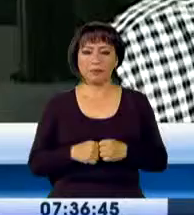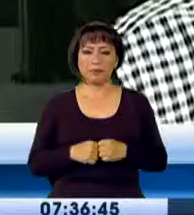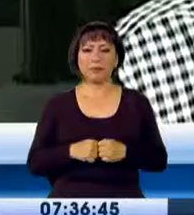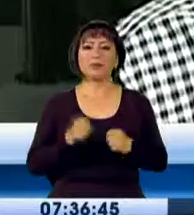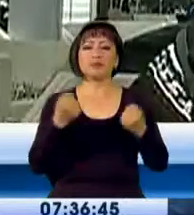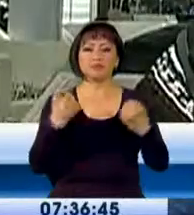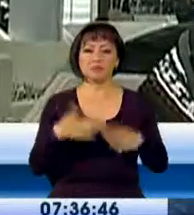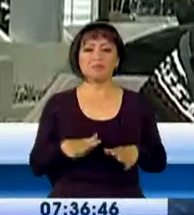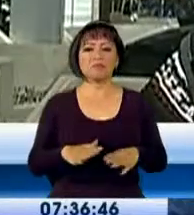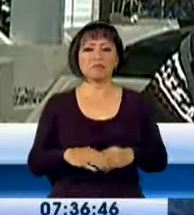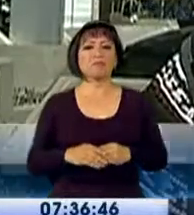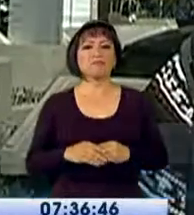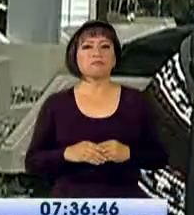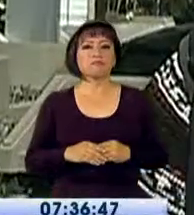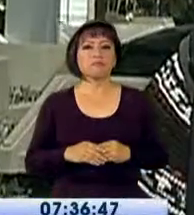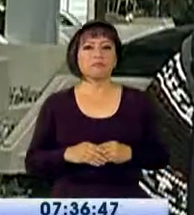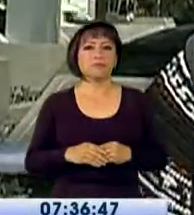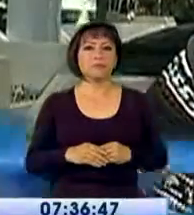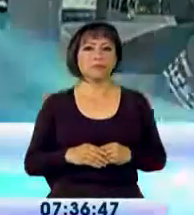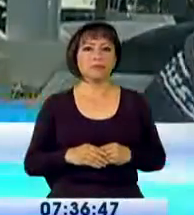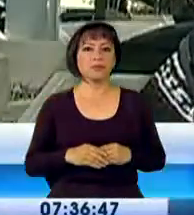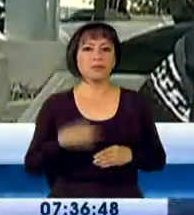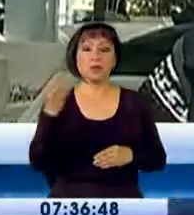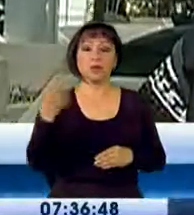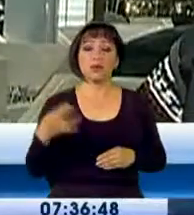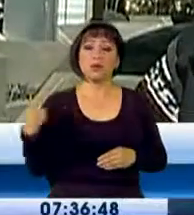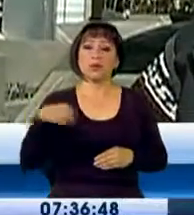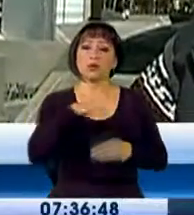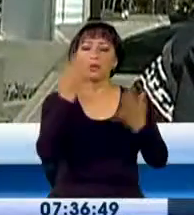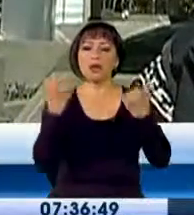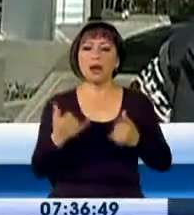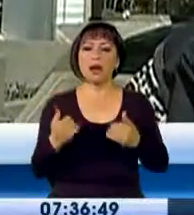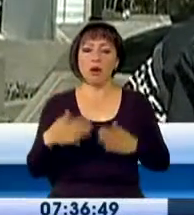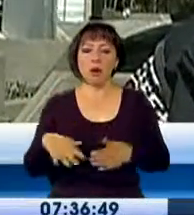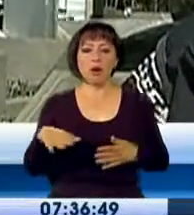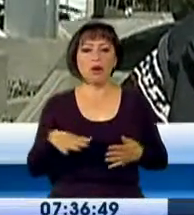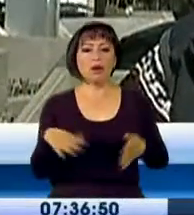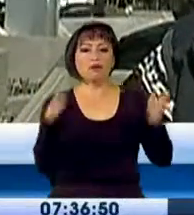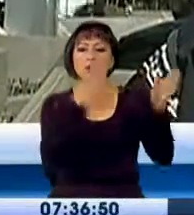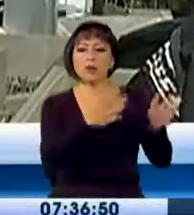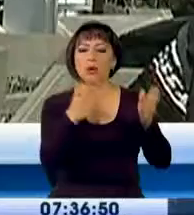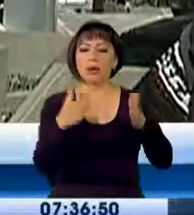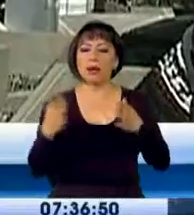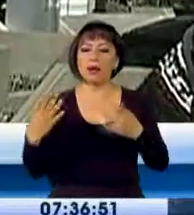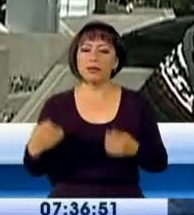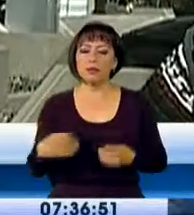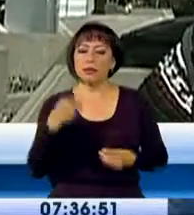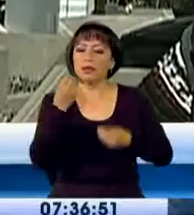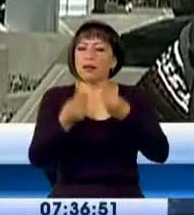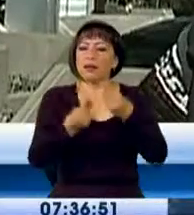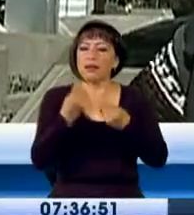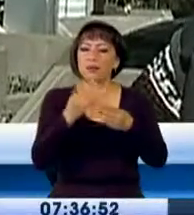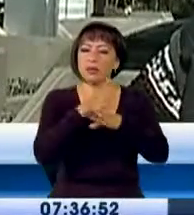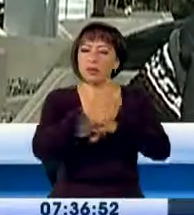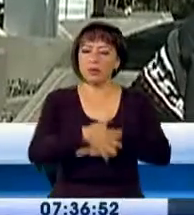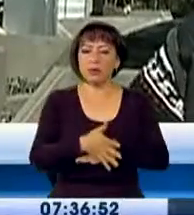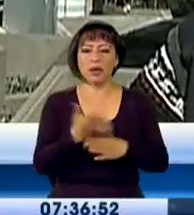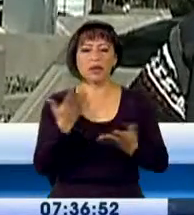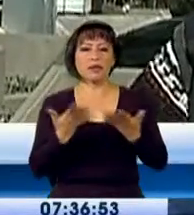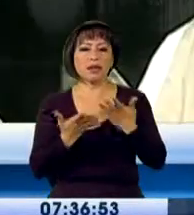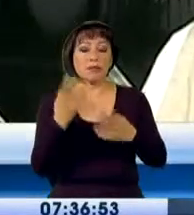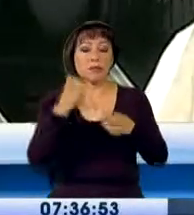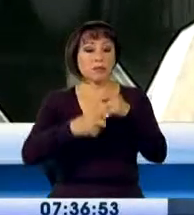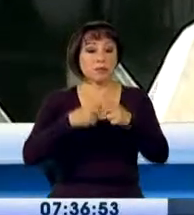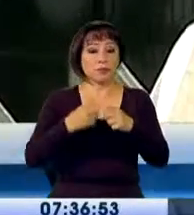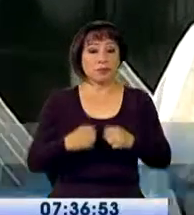brindar. Justamente estamos realizando planes de emergencia y todo eso para estar totalmente preparados para cualquier eventualidad.